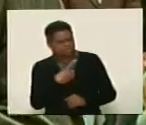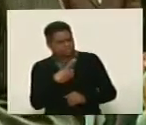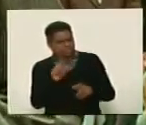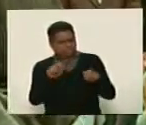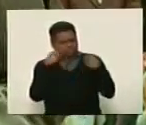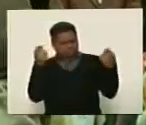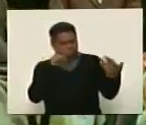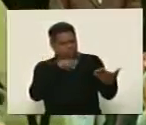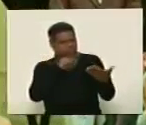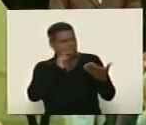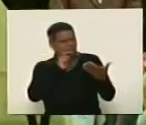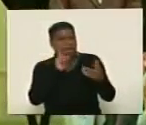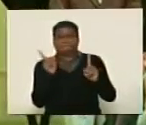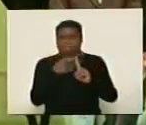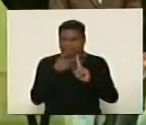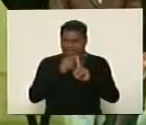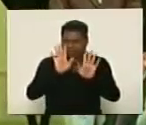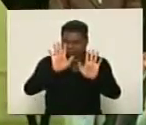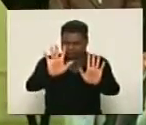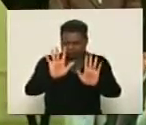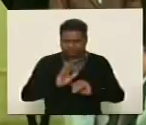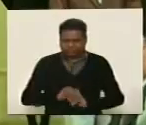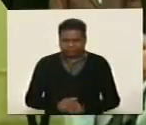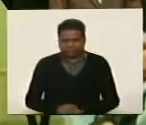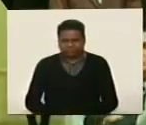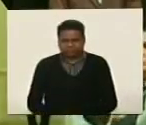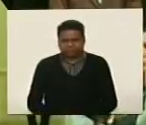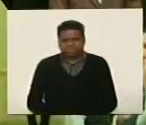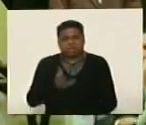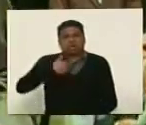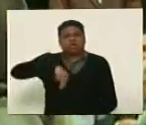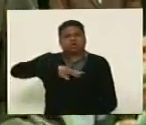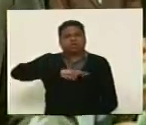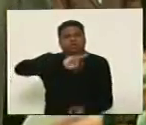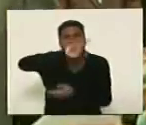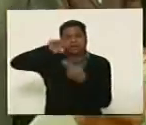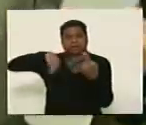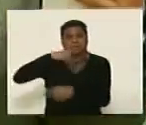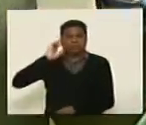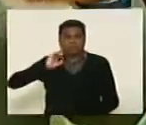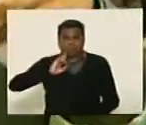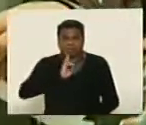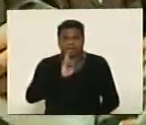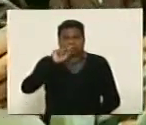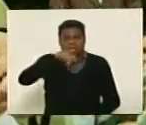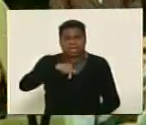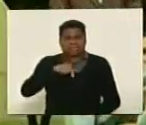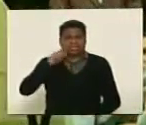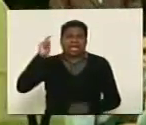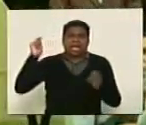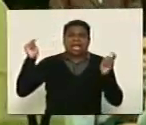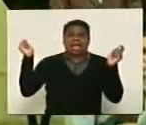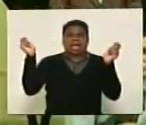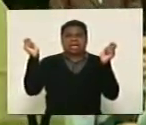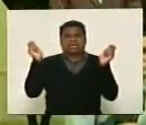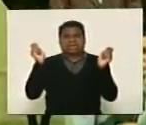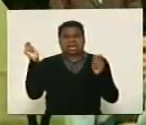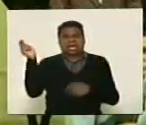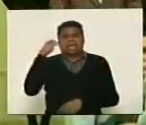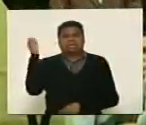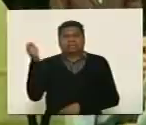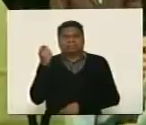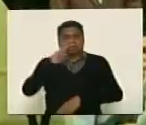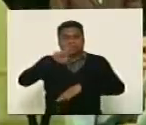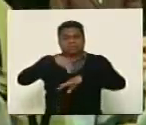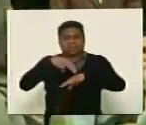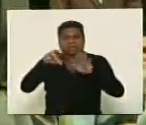Yo quiero decir que en primer lugar, nosotros en la Revolución Bolivariana y esta Asamblea Nacional Constituyente tiene como